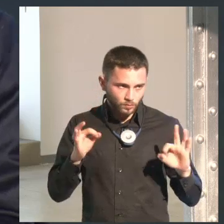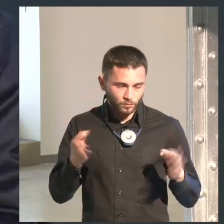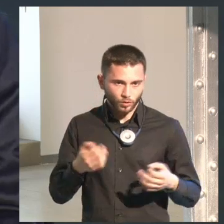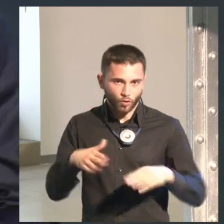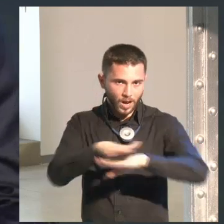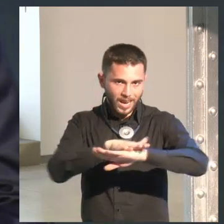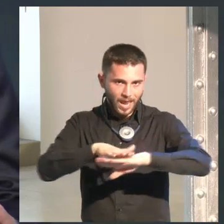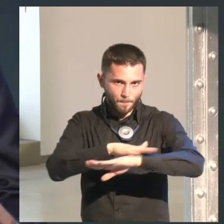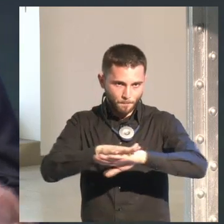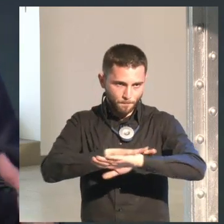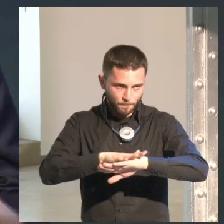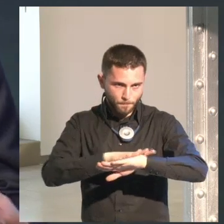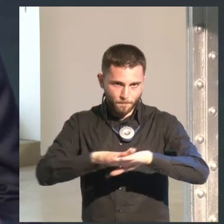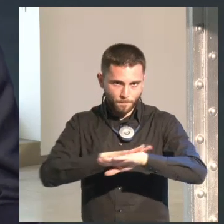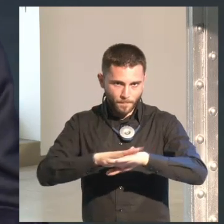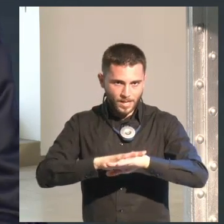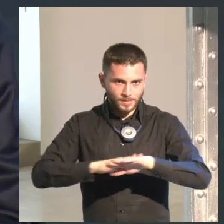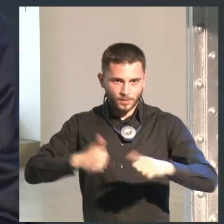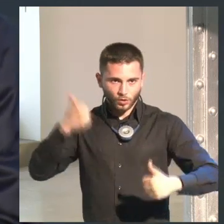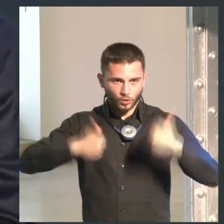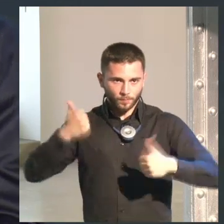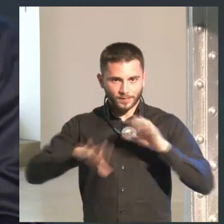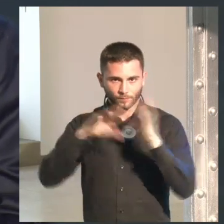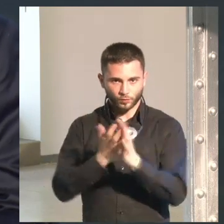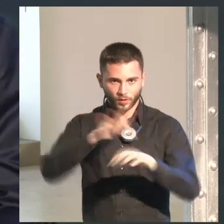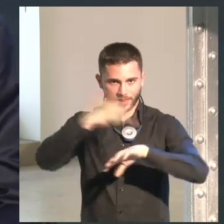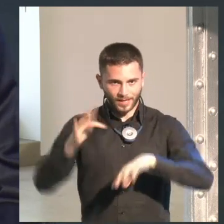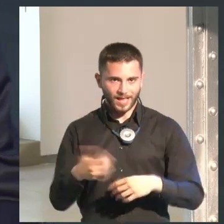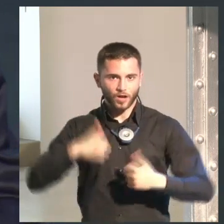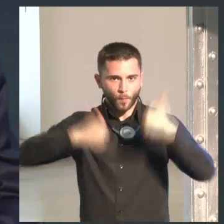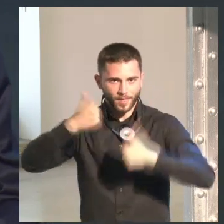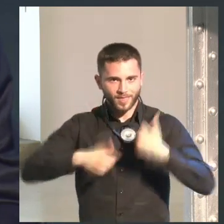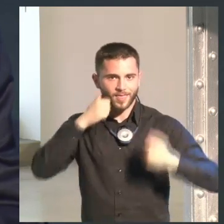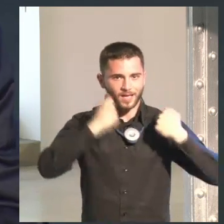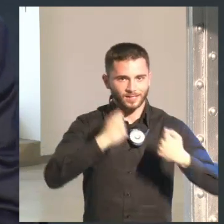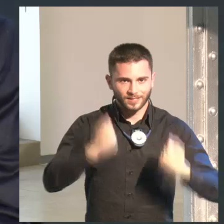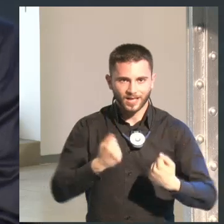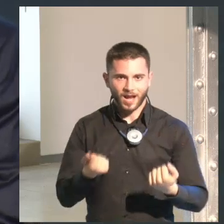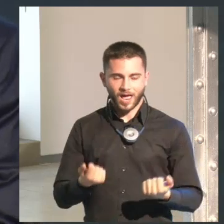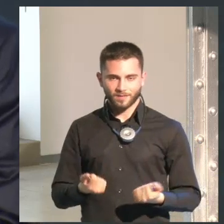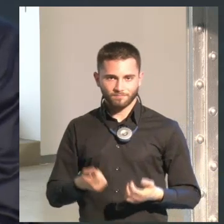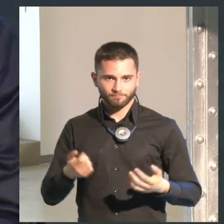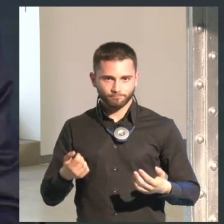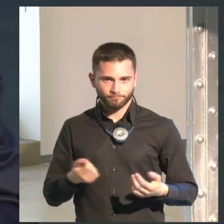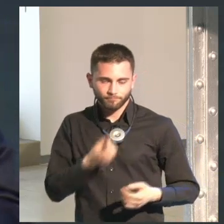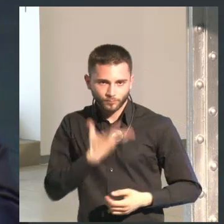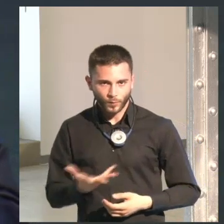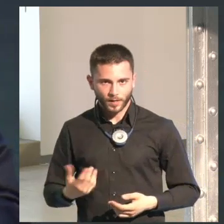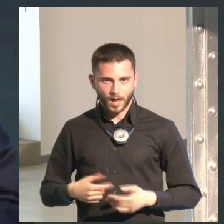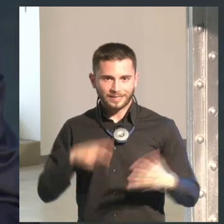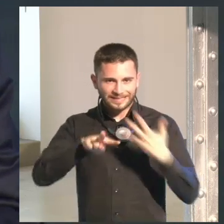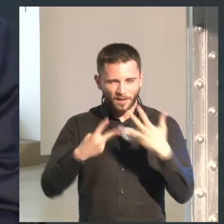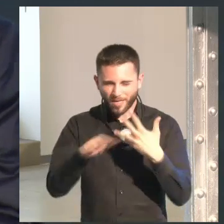para una competencia dentro del ecosistema digital, una competencia sana, saludable, pujante. La transparencia